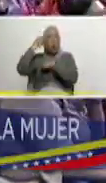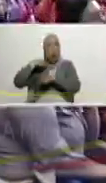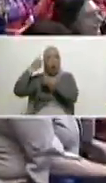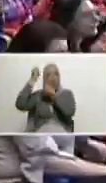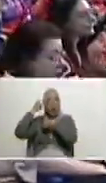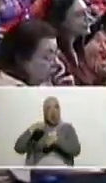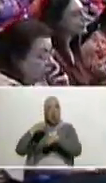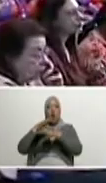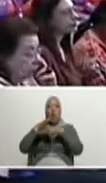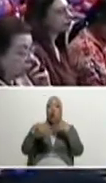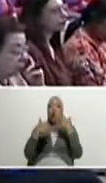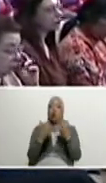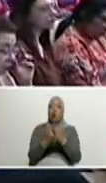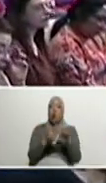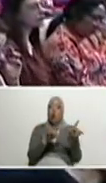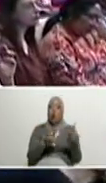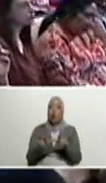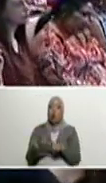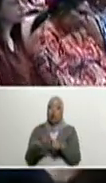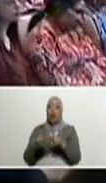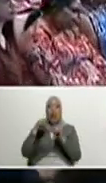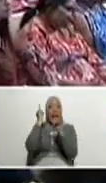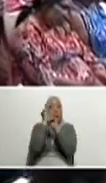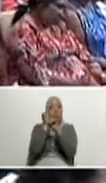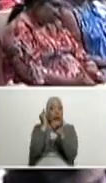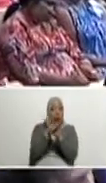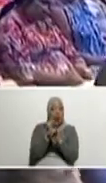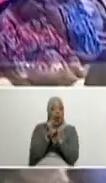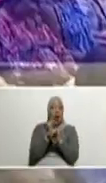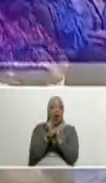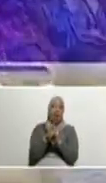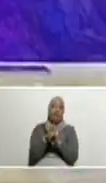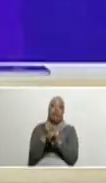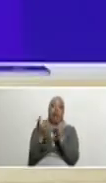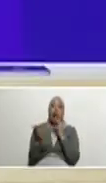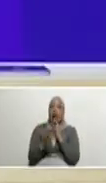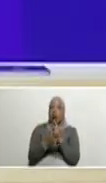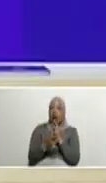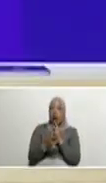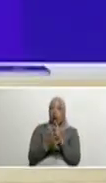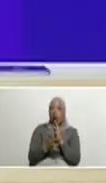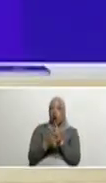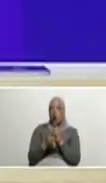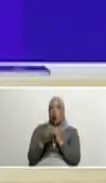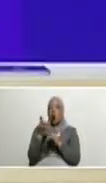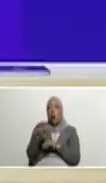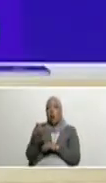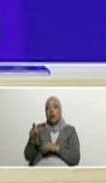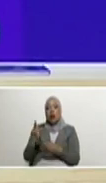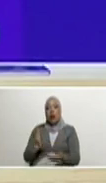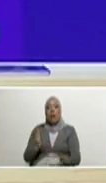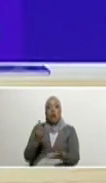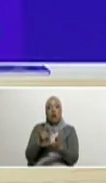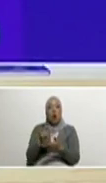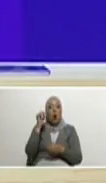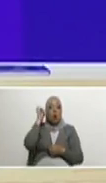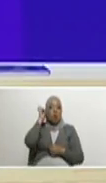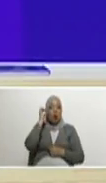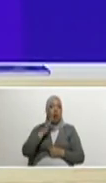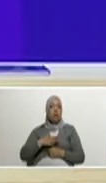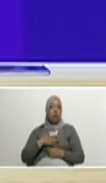con todos los métodos virtuales, digitales, tecnológicos, presenciales, para que la mujer